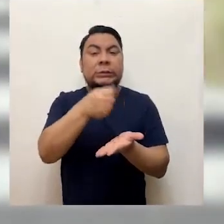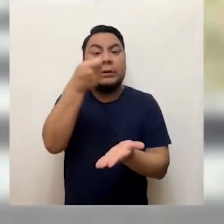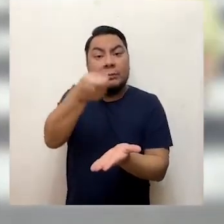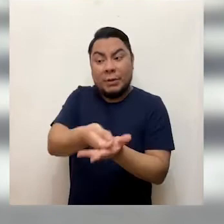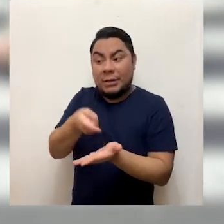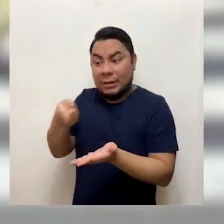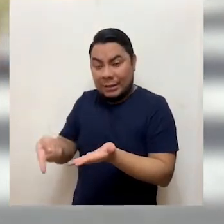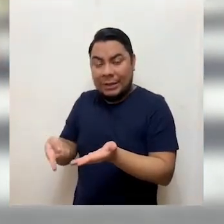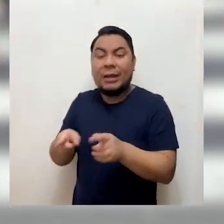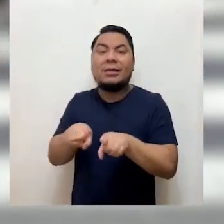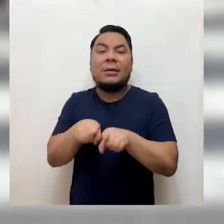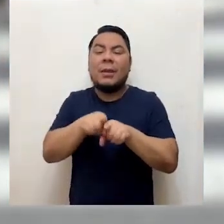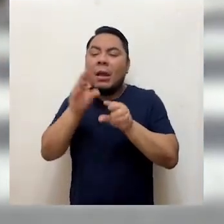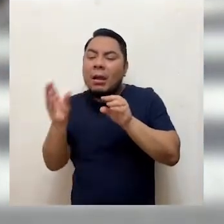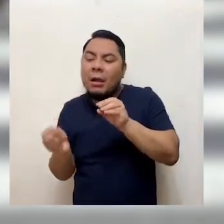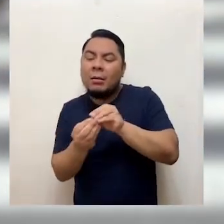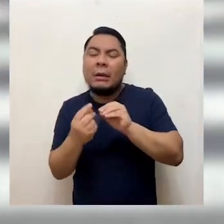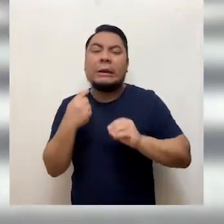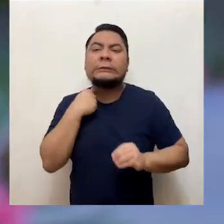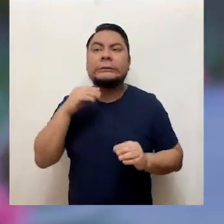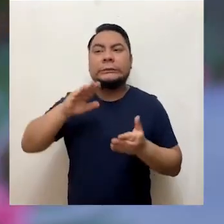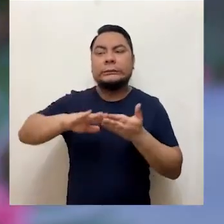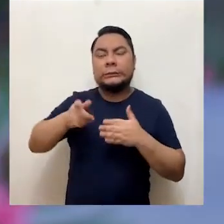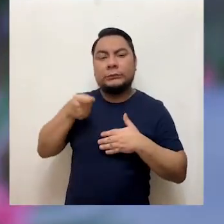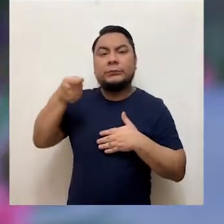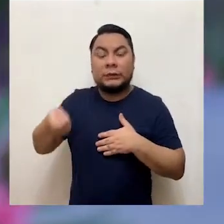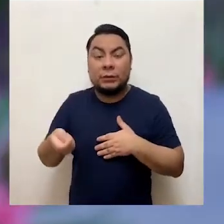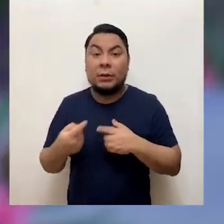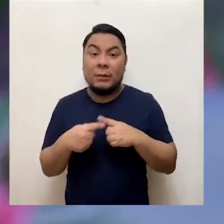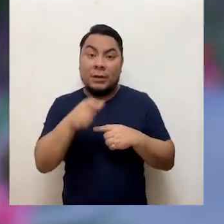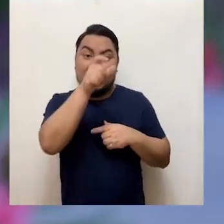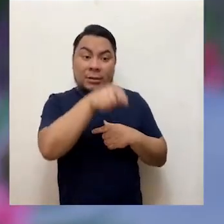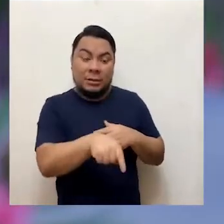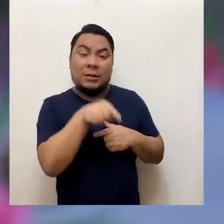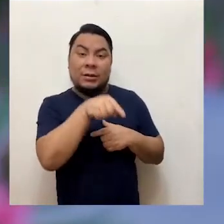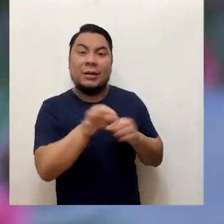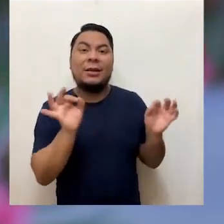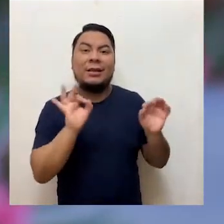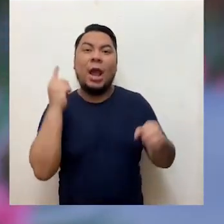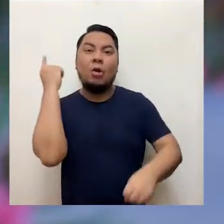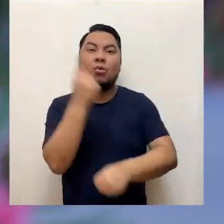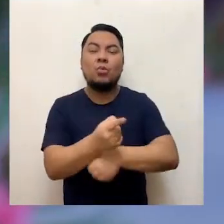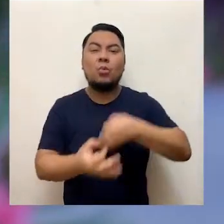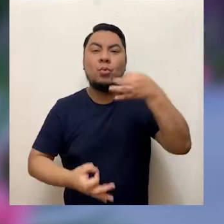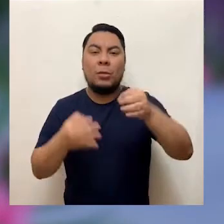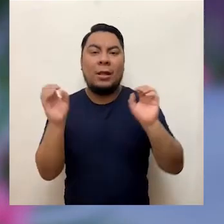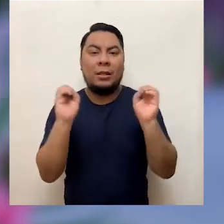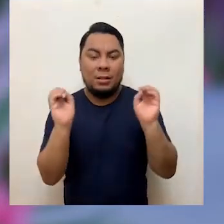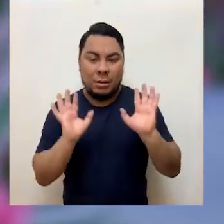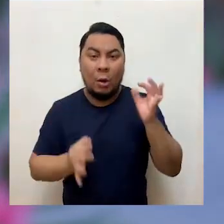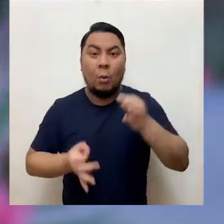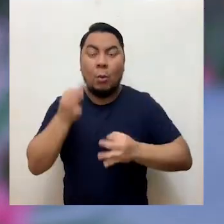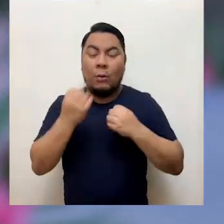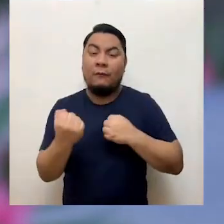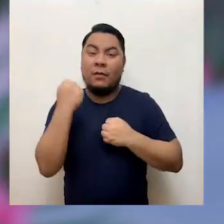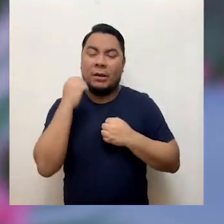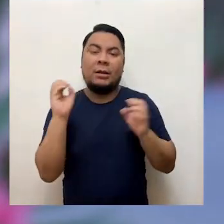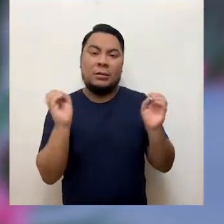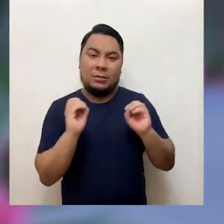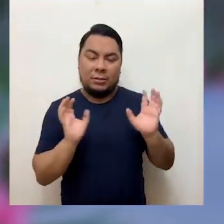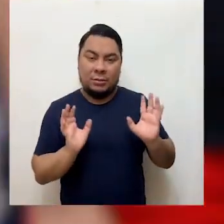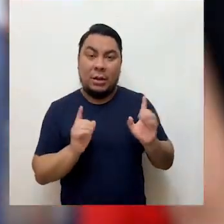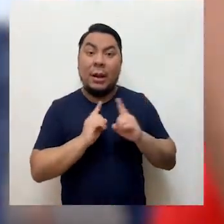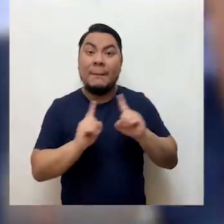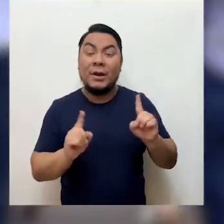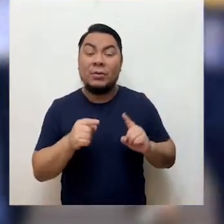una indemnización. De esta manera, el investigado evita generarse antecedentes penales o judiciales.